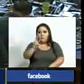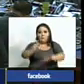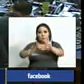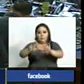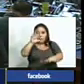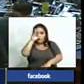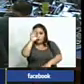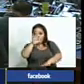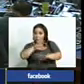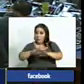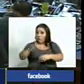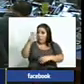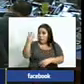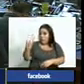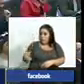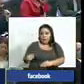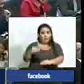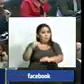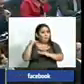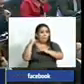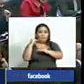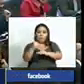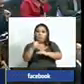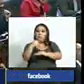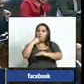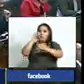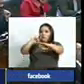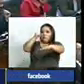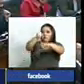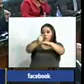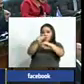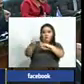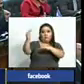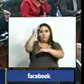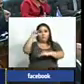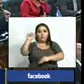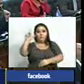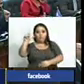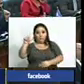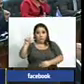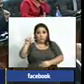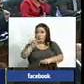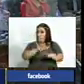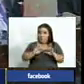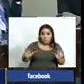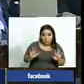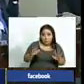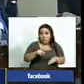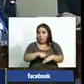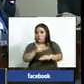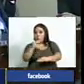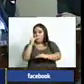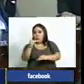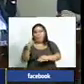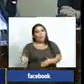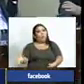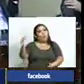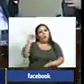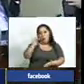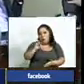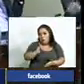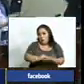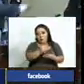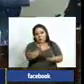de febrero, que termine el plazo otorgado por la sala de lo constitucional. De lo contrario, nuevamente caerían en